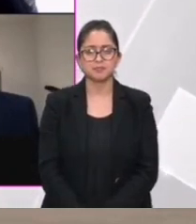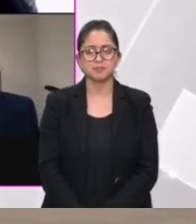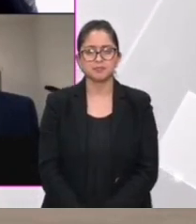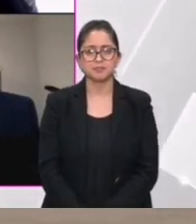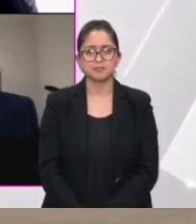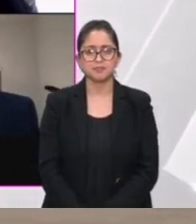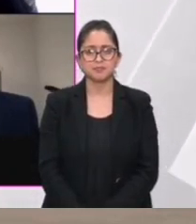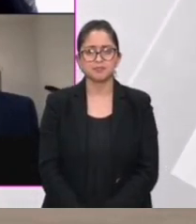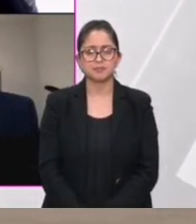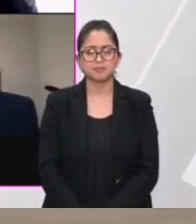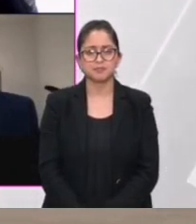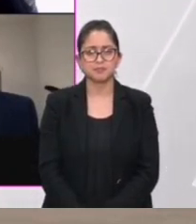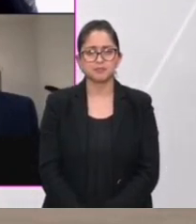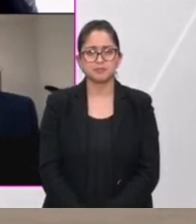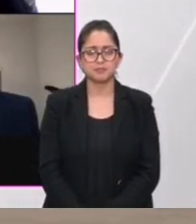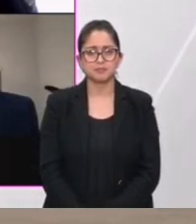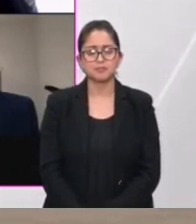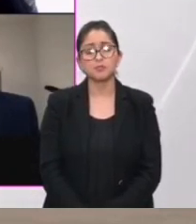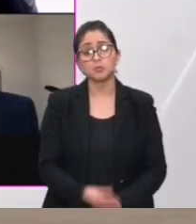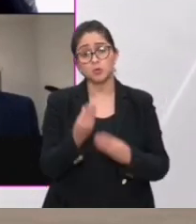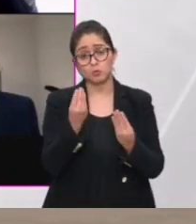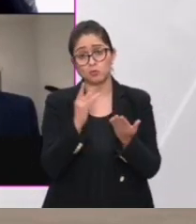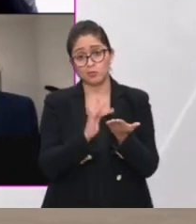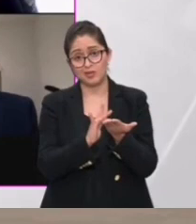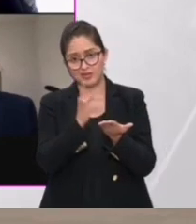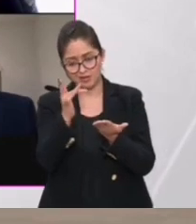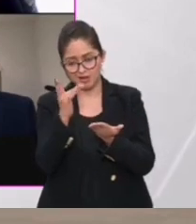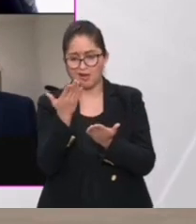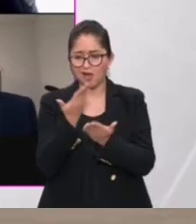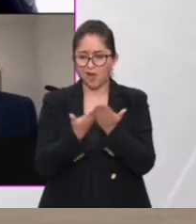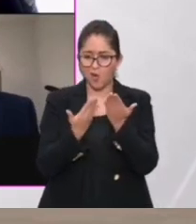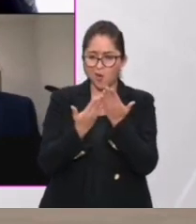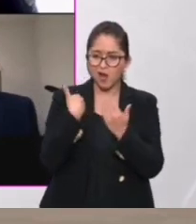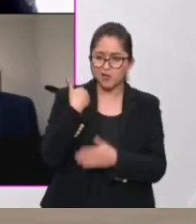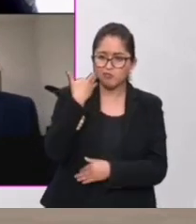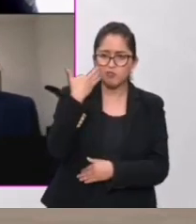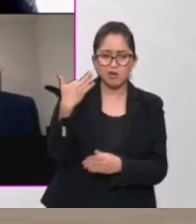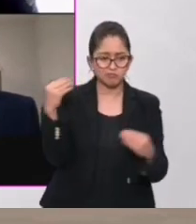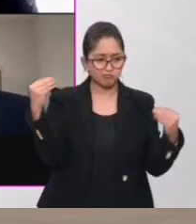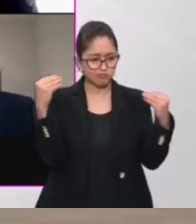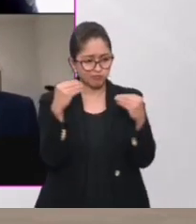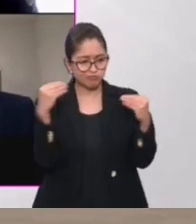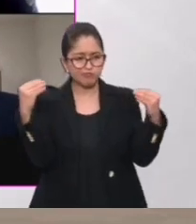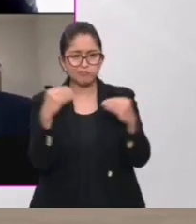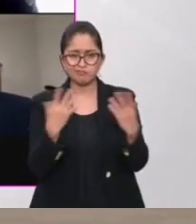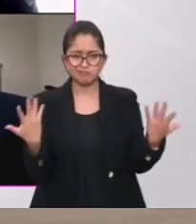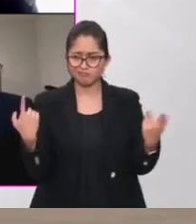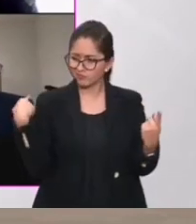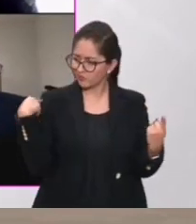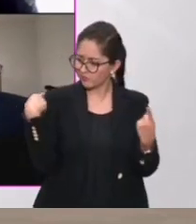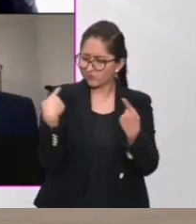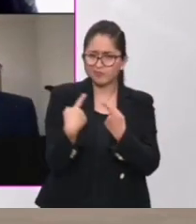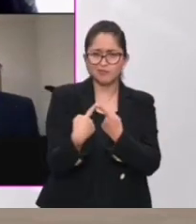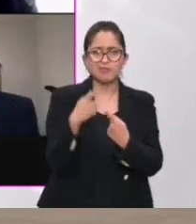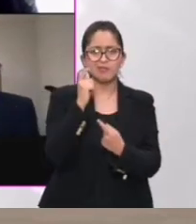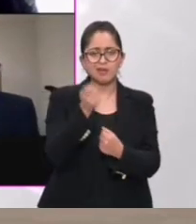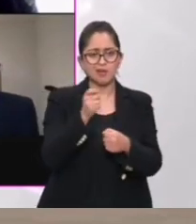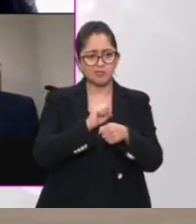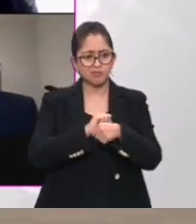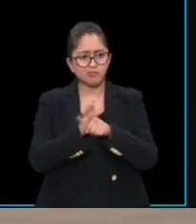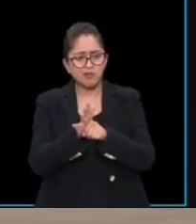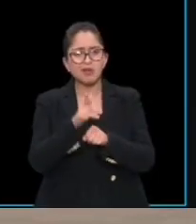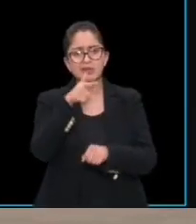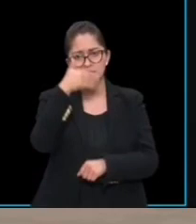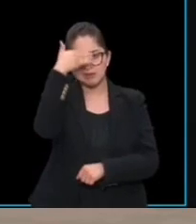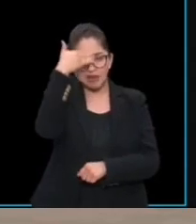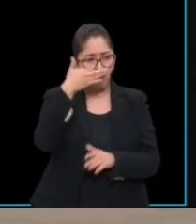¿Puede muchas gracias. Yo coincido gracias. Con las críticas que se han venido haciendo. Creo que estos años de pandemia, estos últimos años, ha habido carencias de